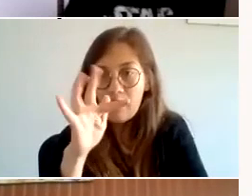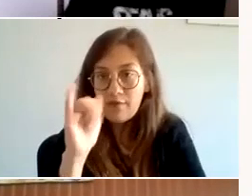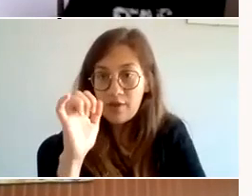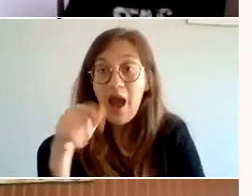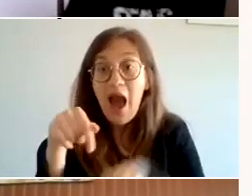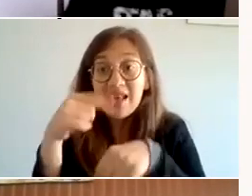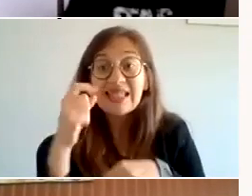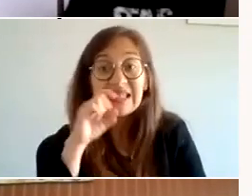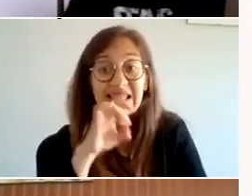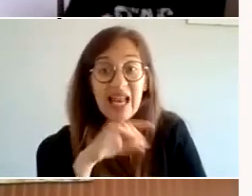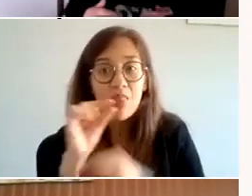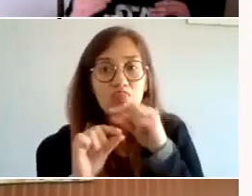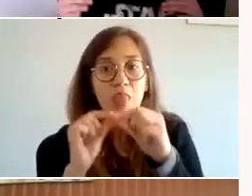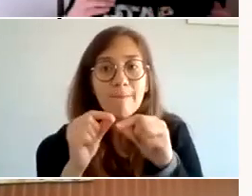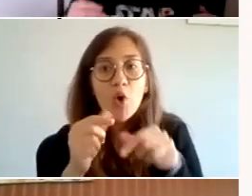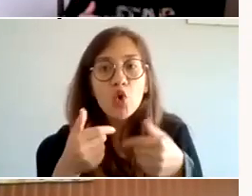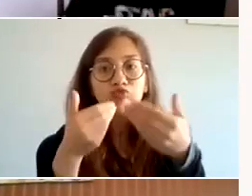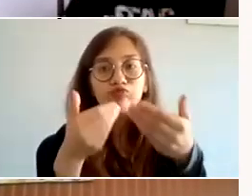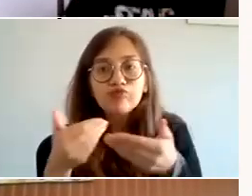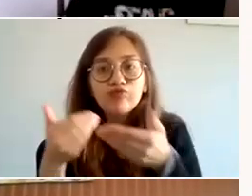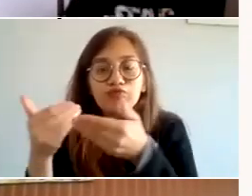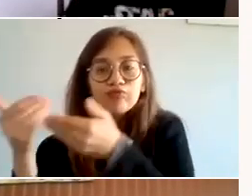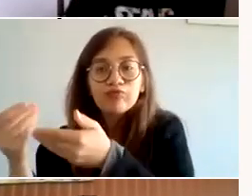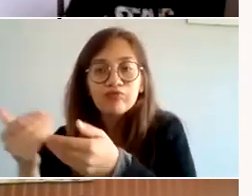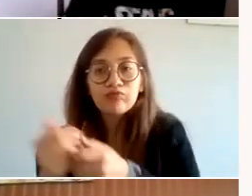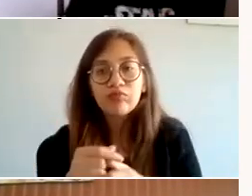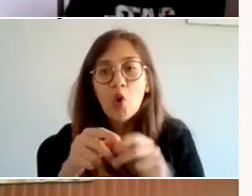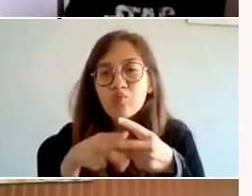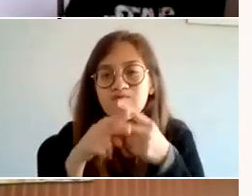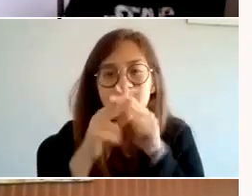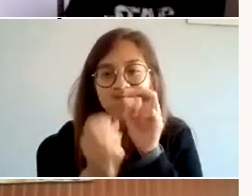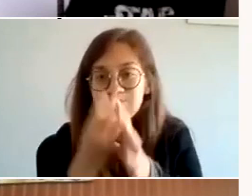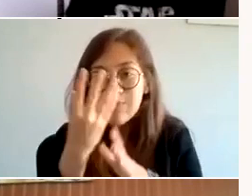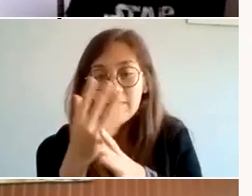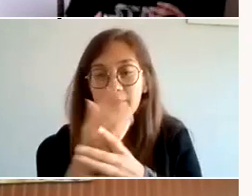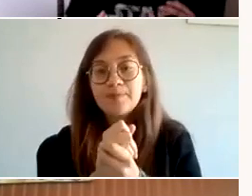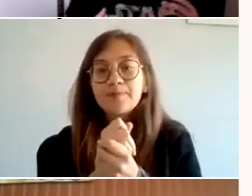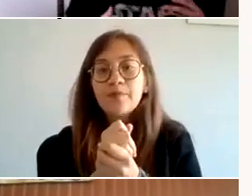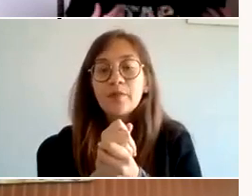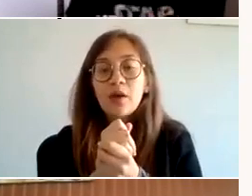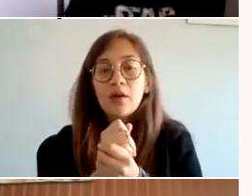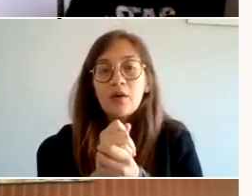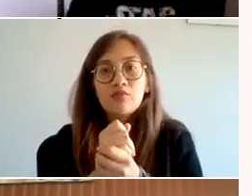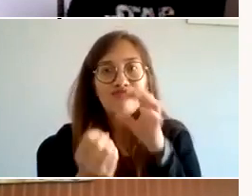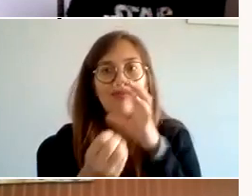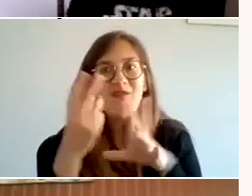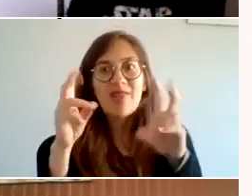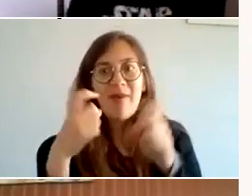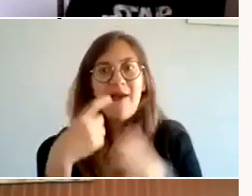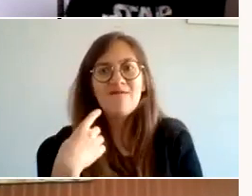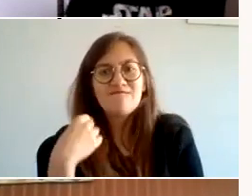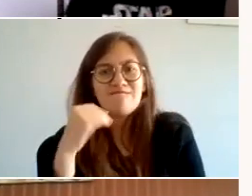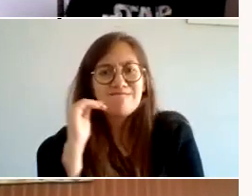instalar con varias bandas de frecuencia, y que trae una revolución en cuanto a velocidad, porque uno va a